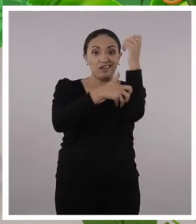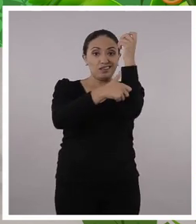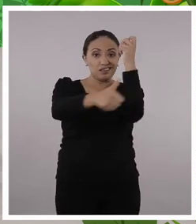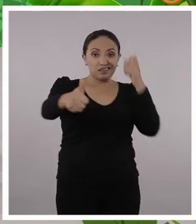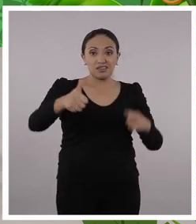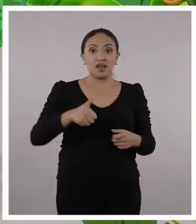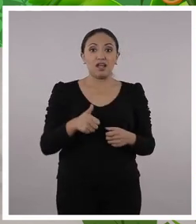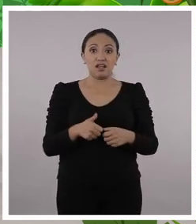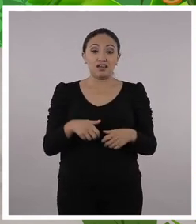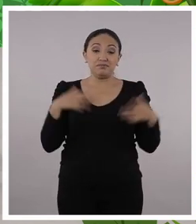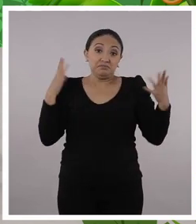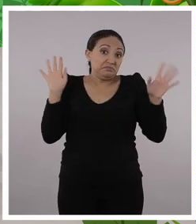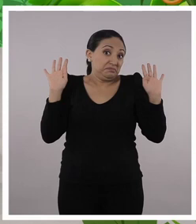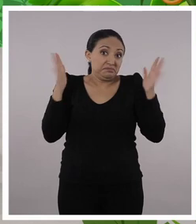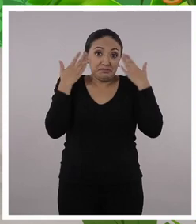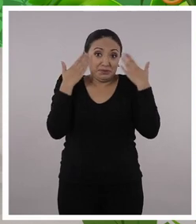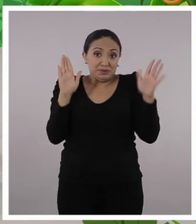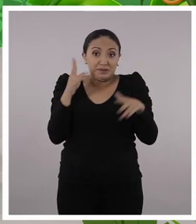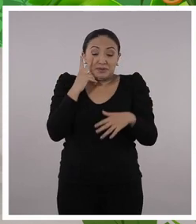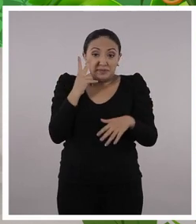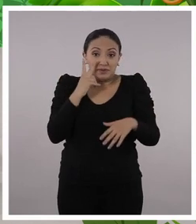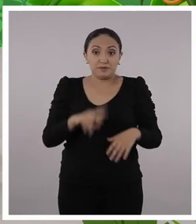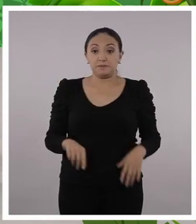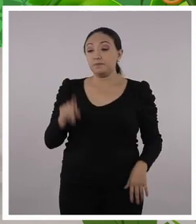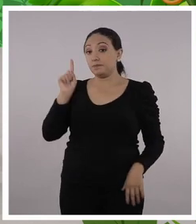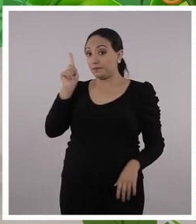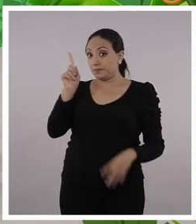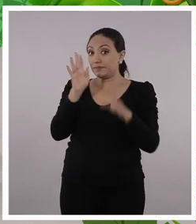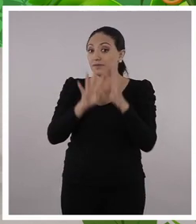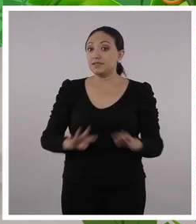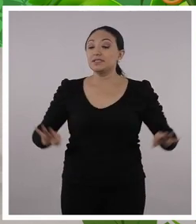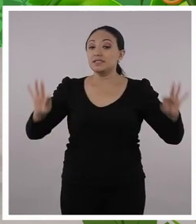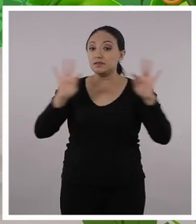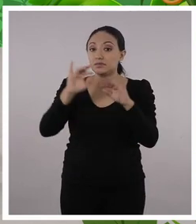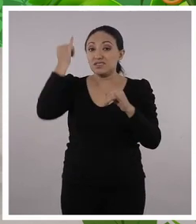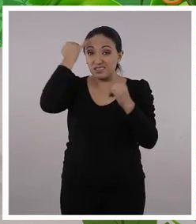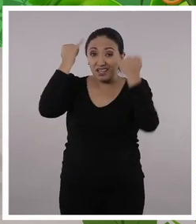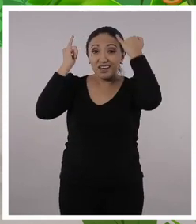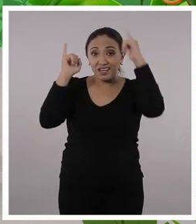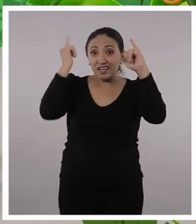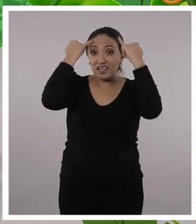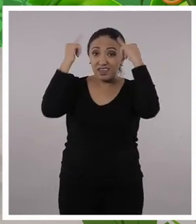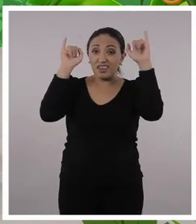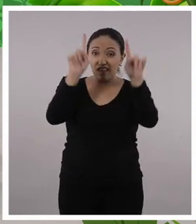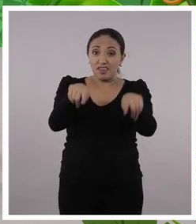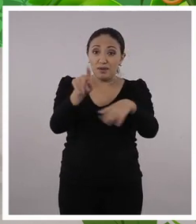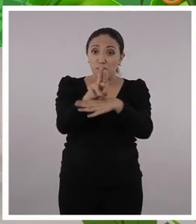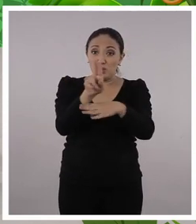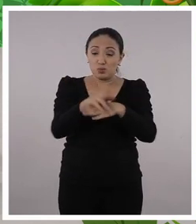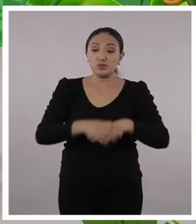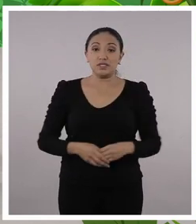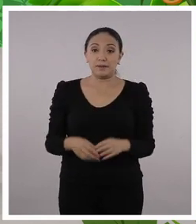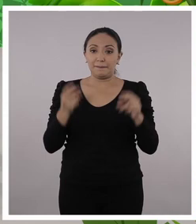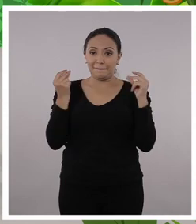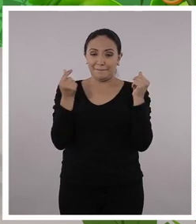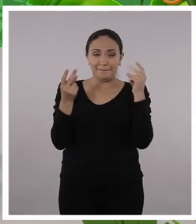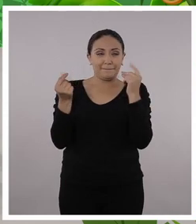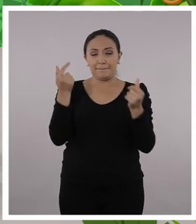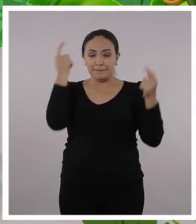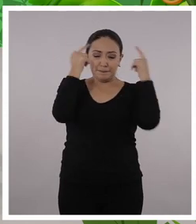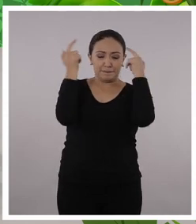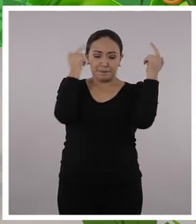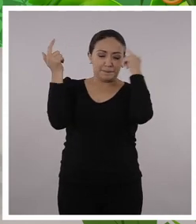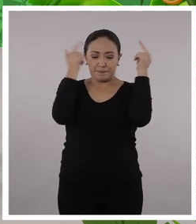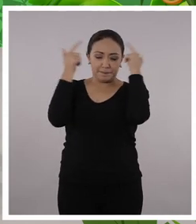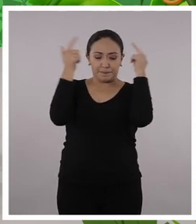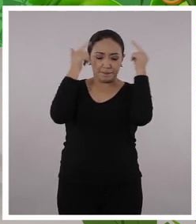Una tela. ¿Para qué será esta tela? Ya lo vamos a descubrir. Ahorita es súper importante que utilicemos nuestra creatividad e imaginación. Muy bien, activando